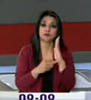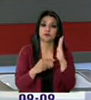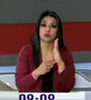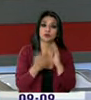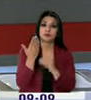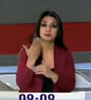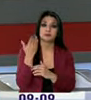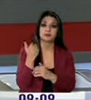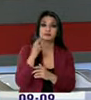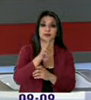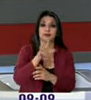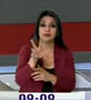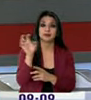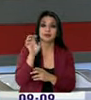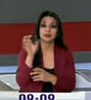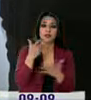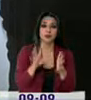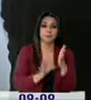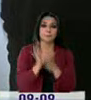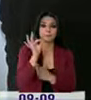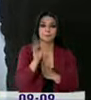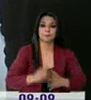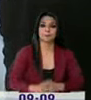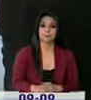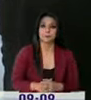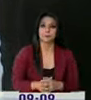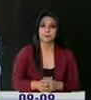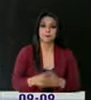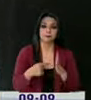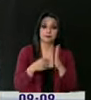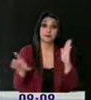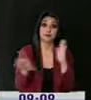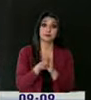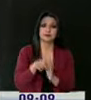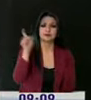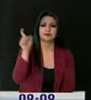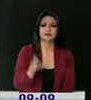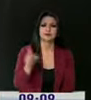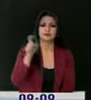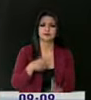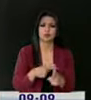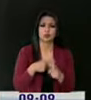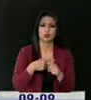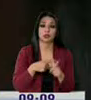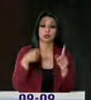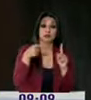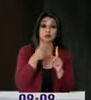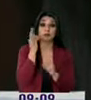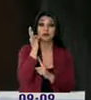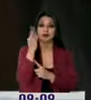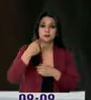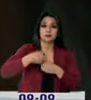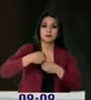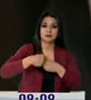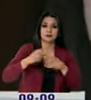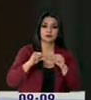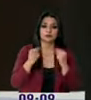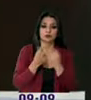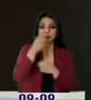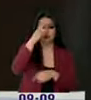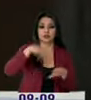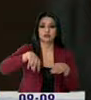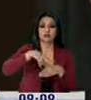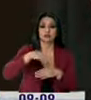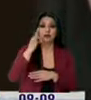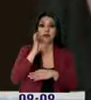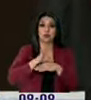votó el pasado 23 de enero. Que esta ley era una necesidad, asegura Cecilia Mena, perteneciente a la Coalición Nacional de